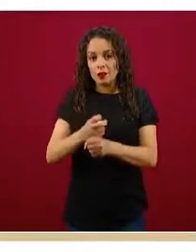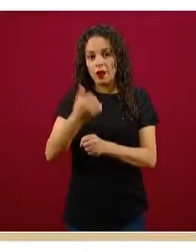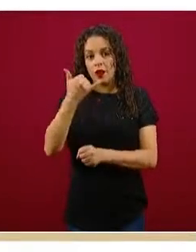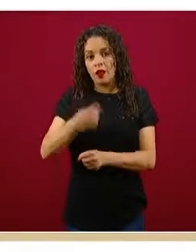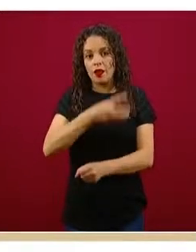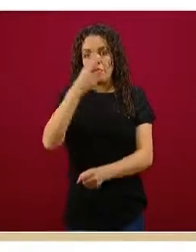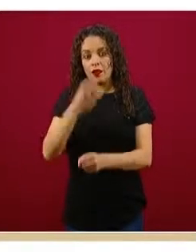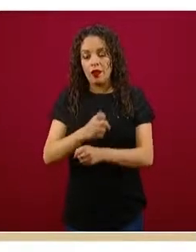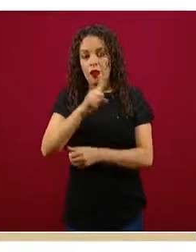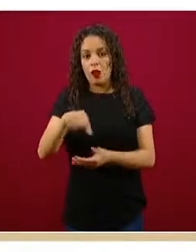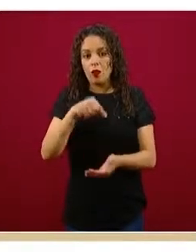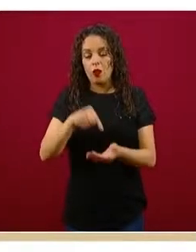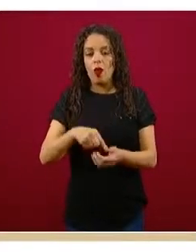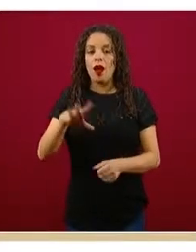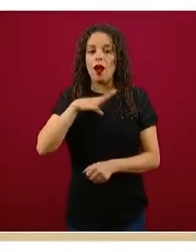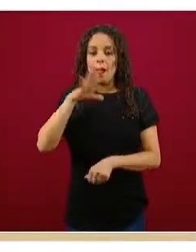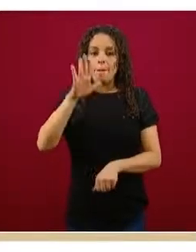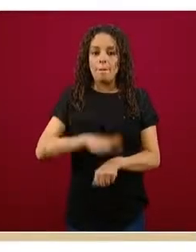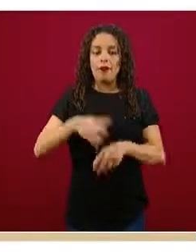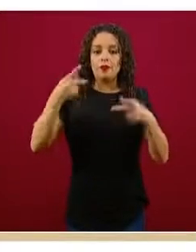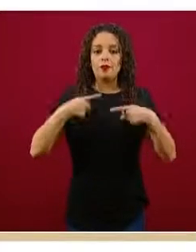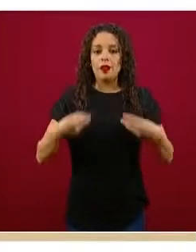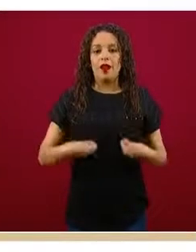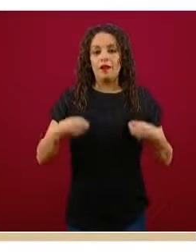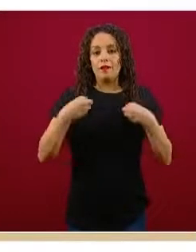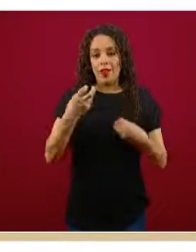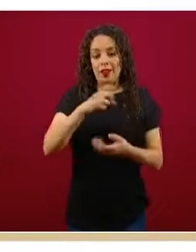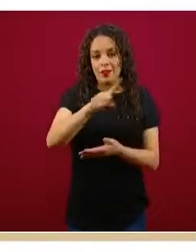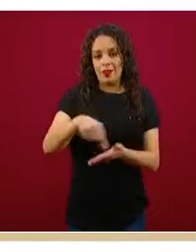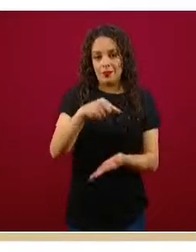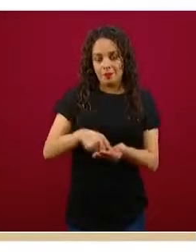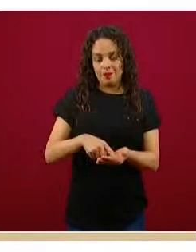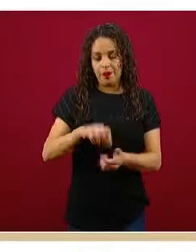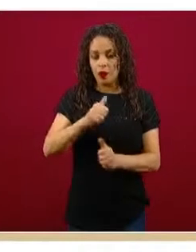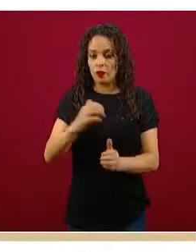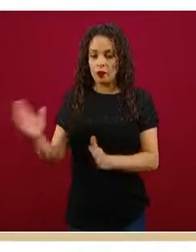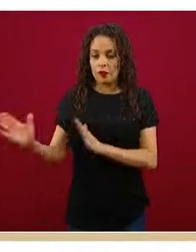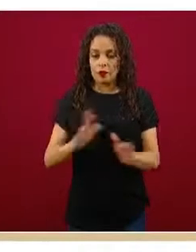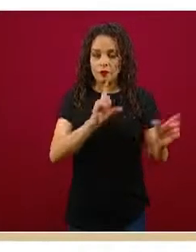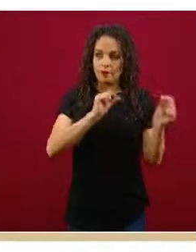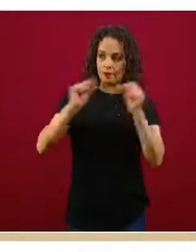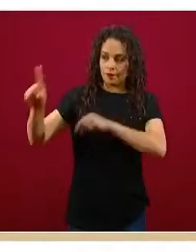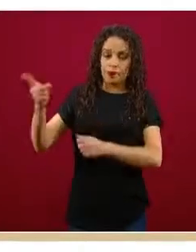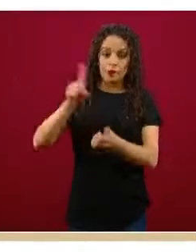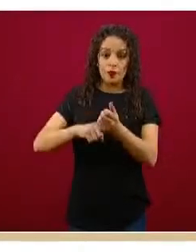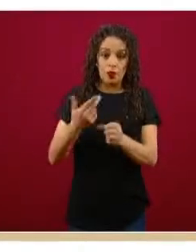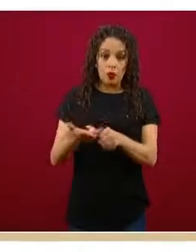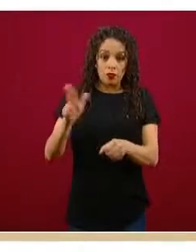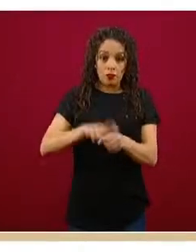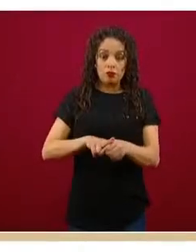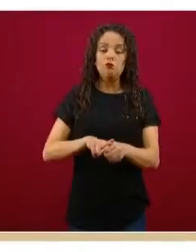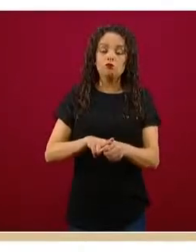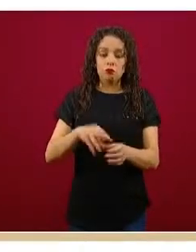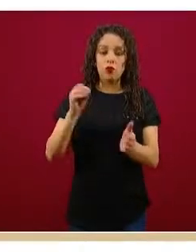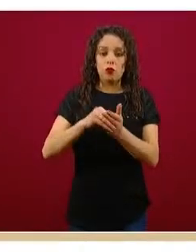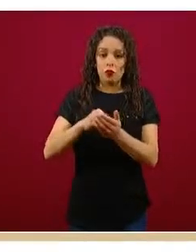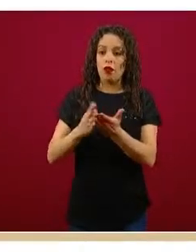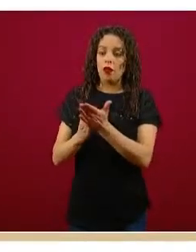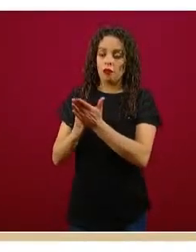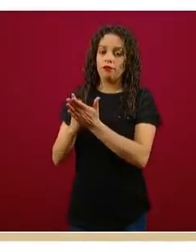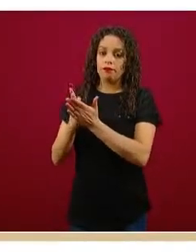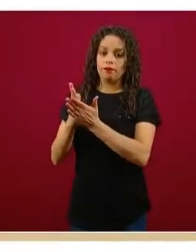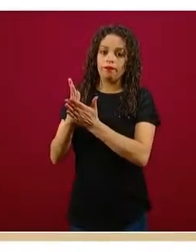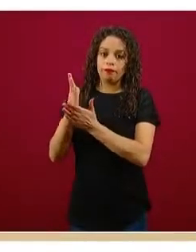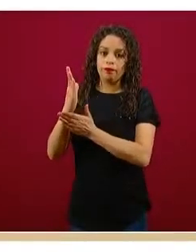pobladas del país. La siguiente, la hospitalización también va en crecimiento, lejos están todavía del